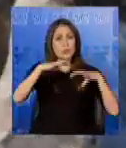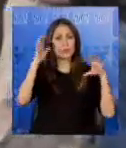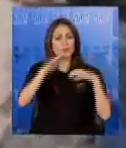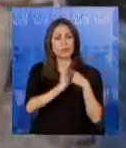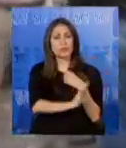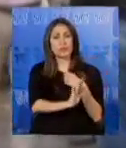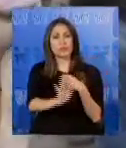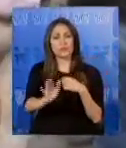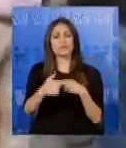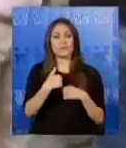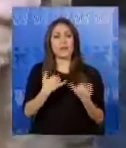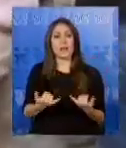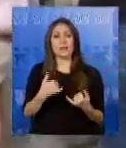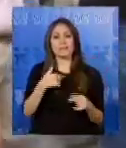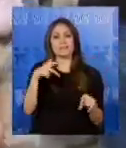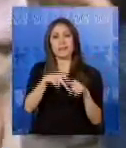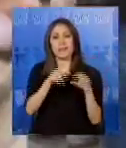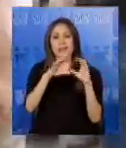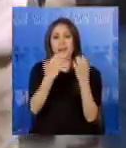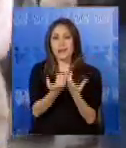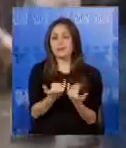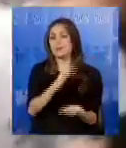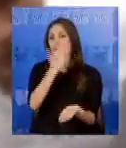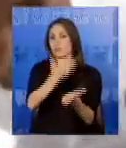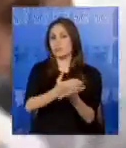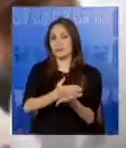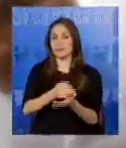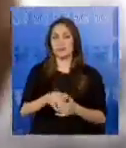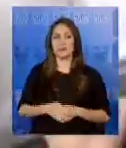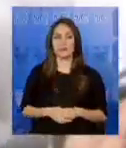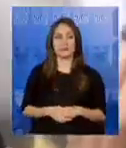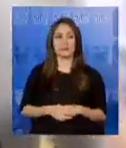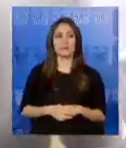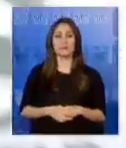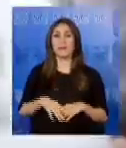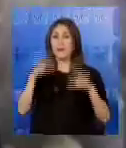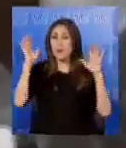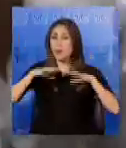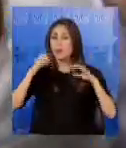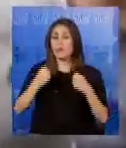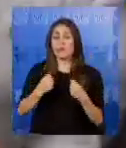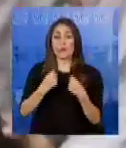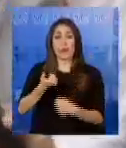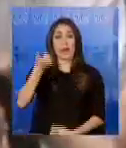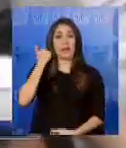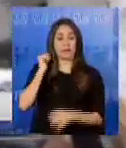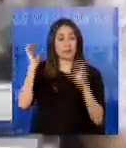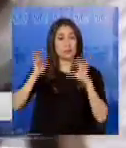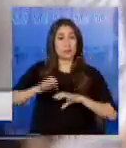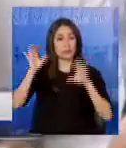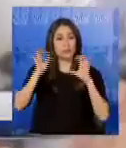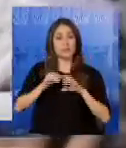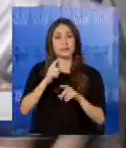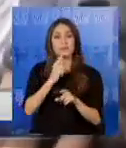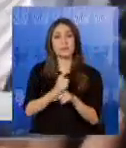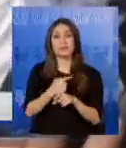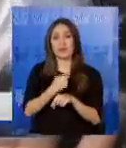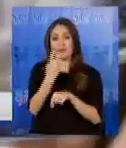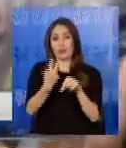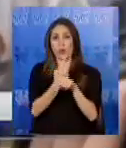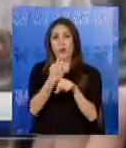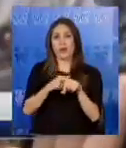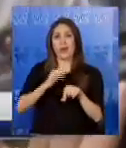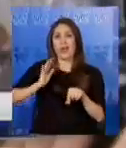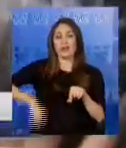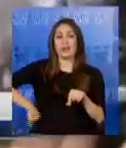las que también se tuvo que interrumpir clases. Escuchemos. Duro, duro. Está lloviendo fuertemente ayer, por eso estamos dos horas